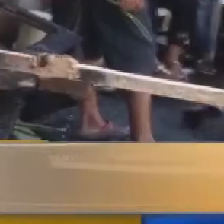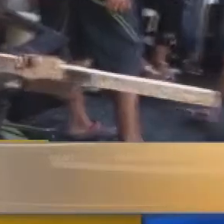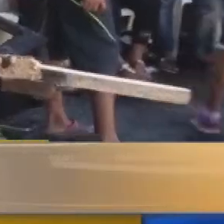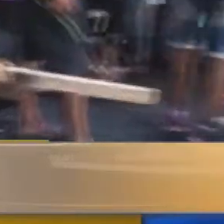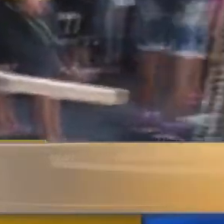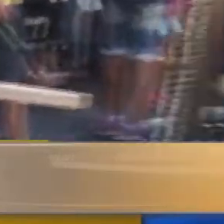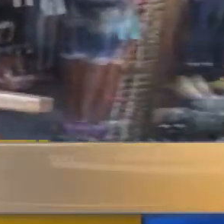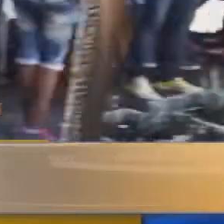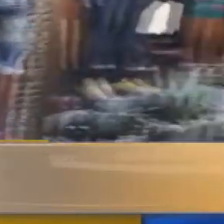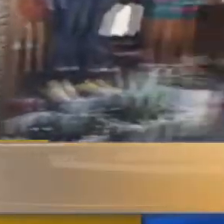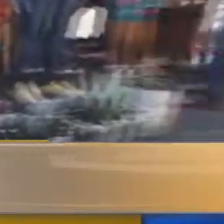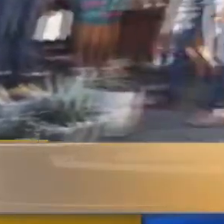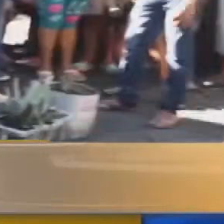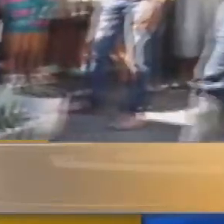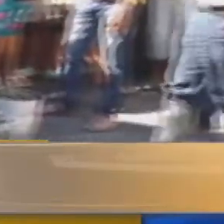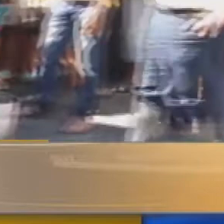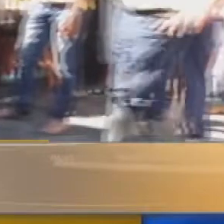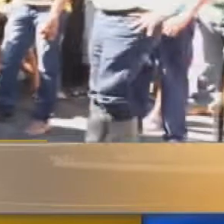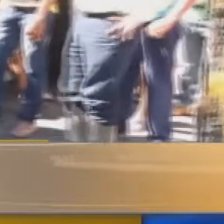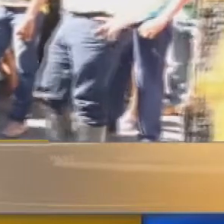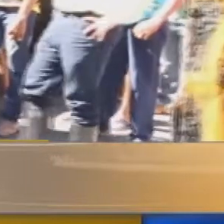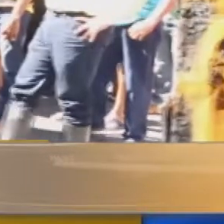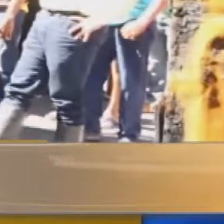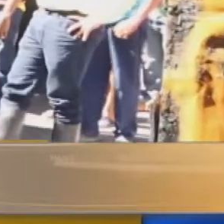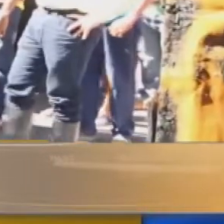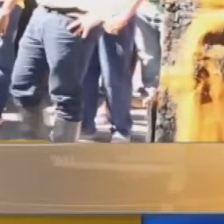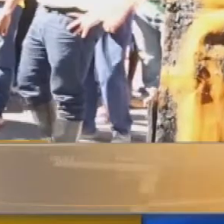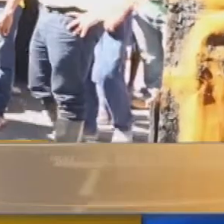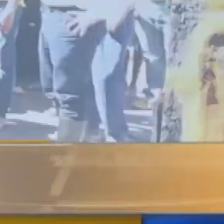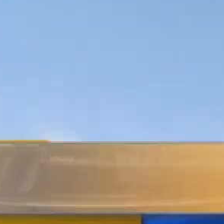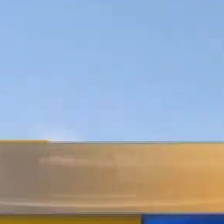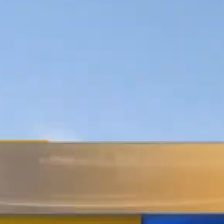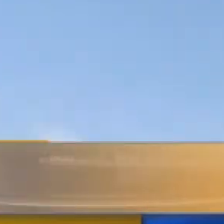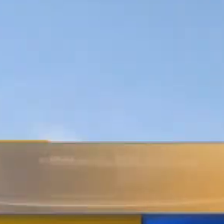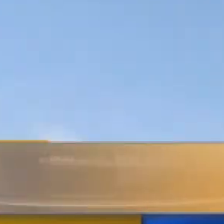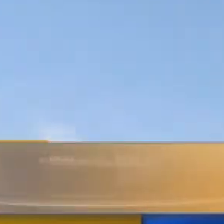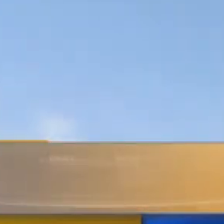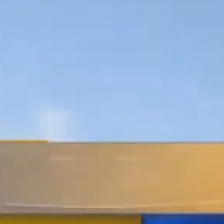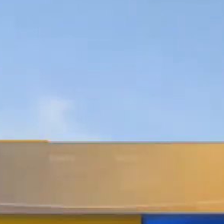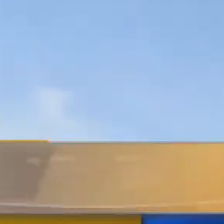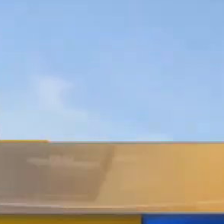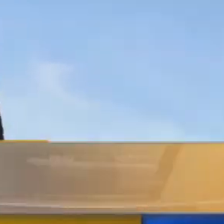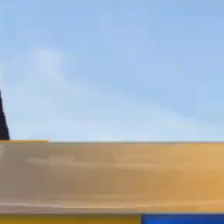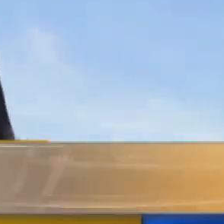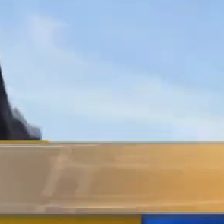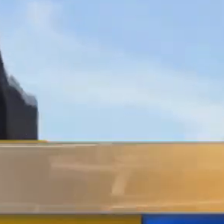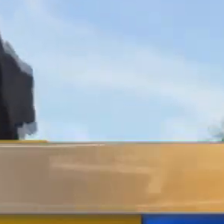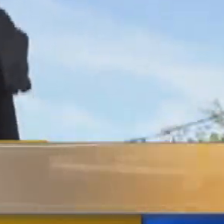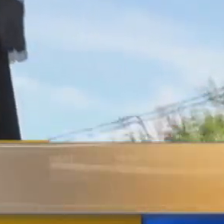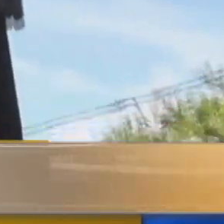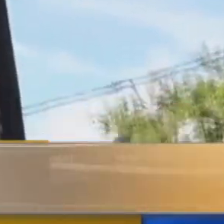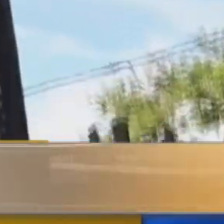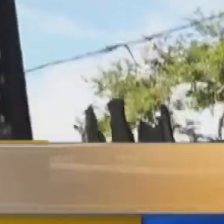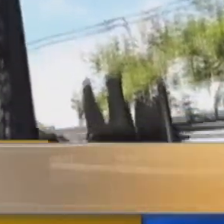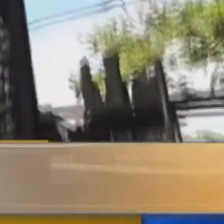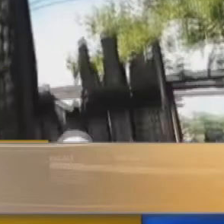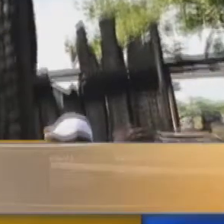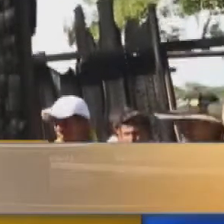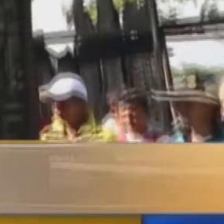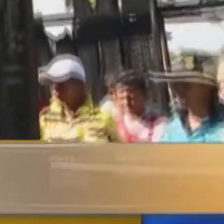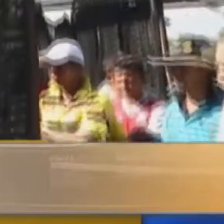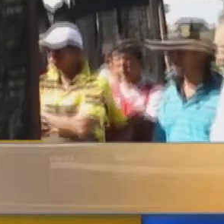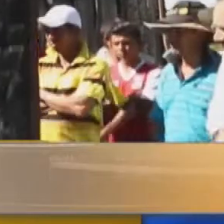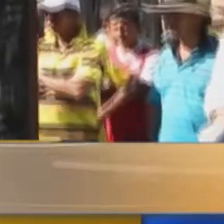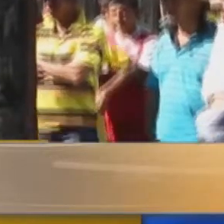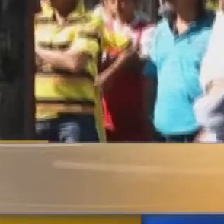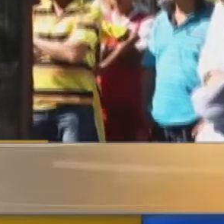A familias afectadas por incendio en el barrio Arenal se les reconstruirá sus viviendas. En visita, el alcalde de la ciudad prometió